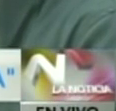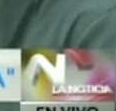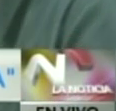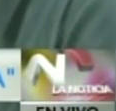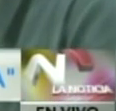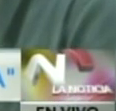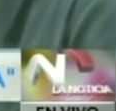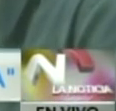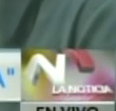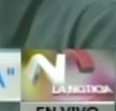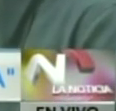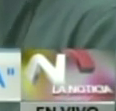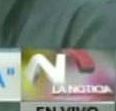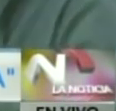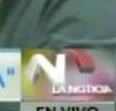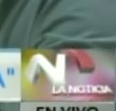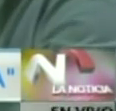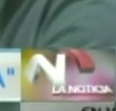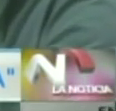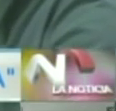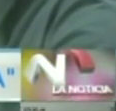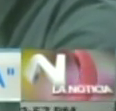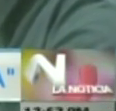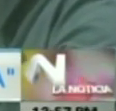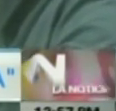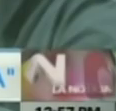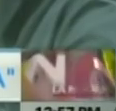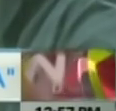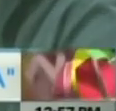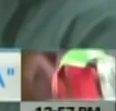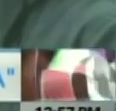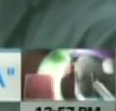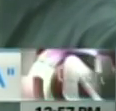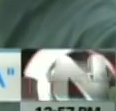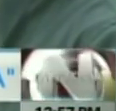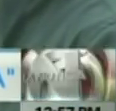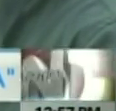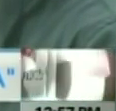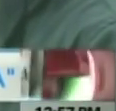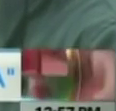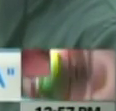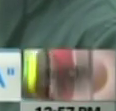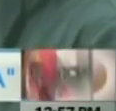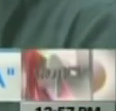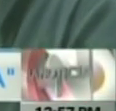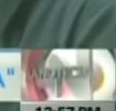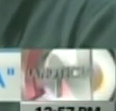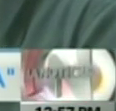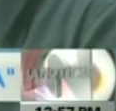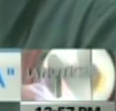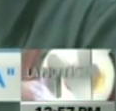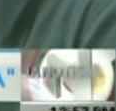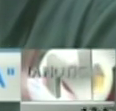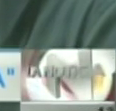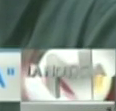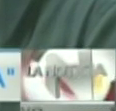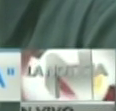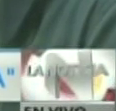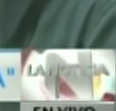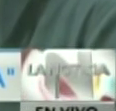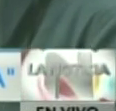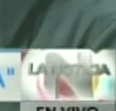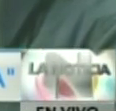de Venezuela con las mesas de música, para que la FINVEN en noviembre tengamos por lo menos 100 invitados internacionales y demos también un parte de que se